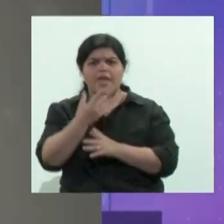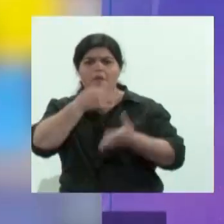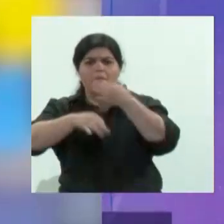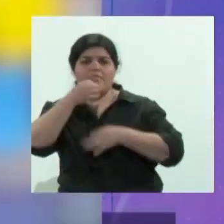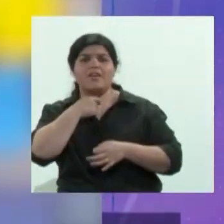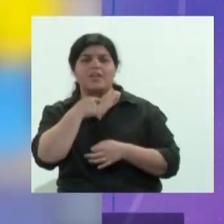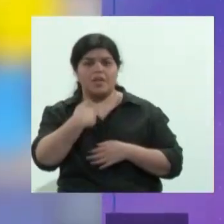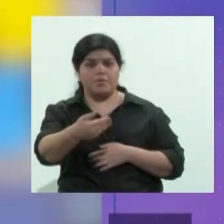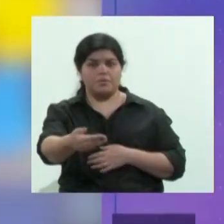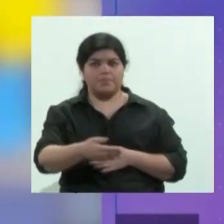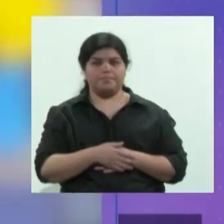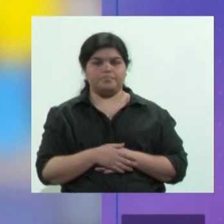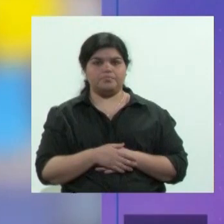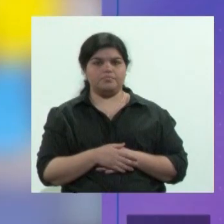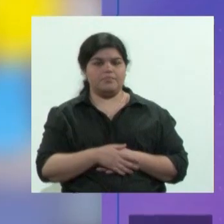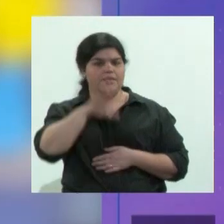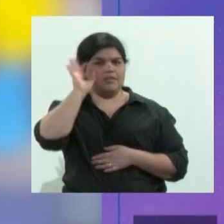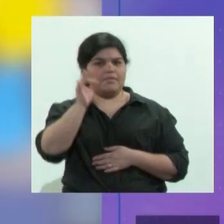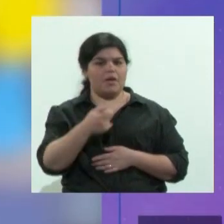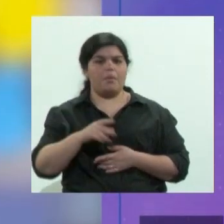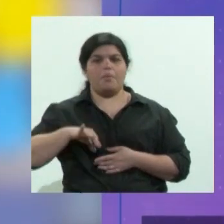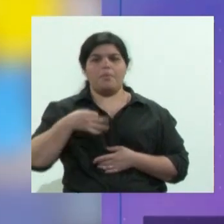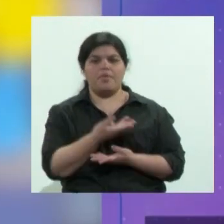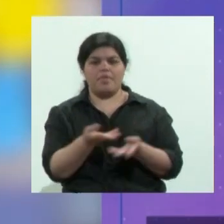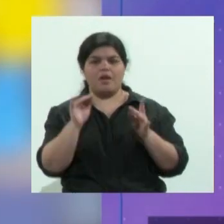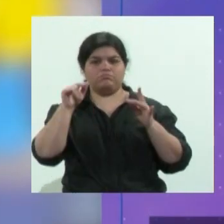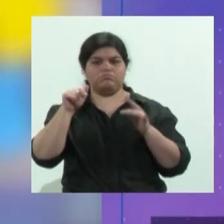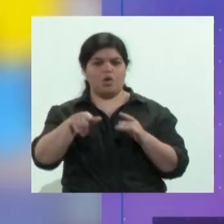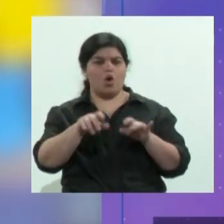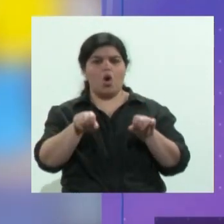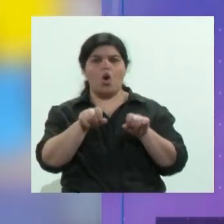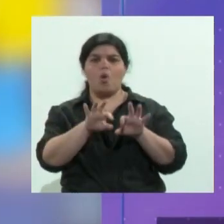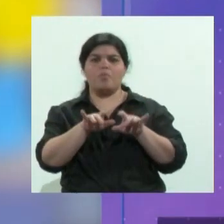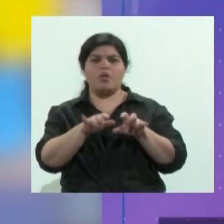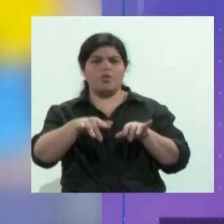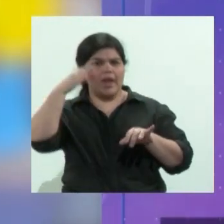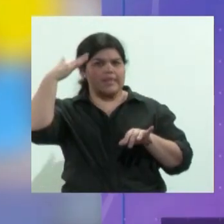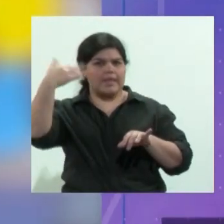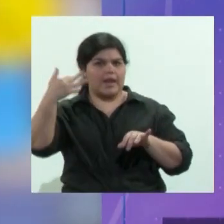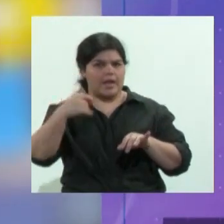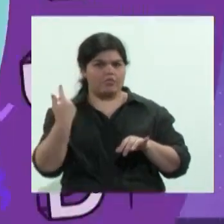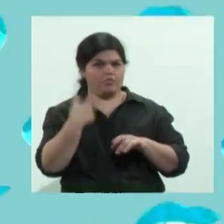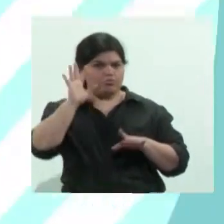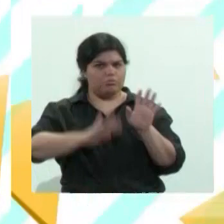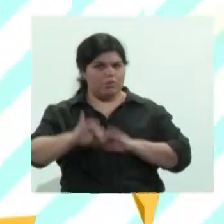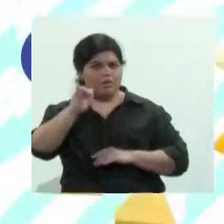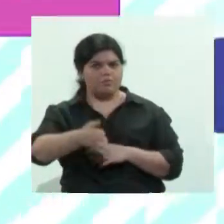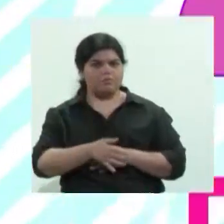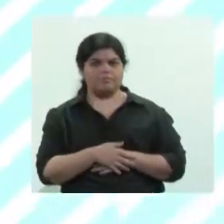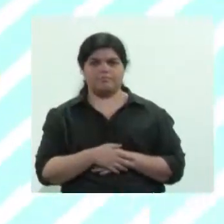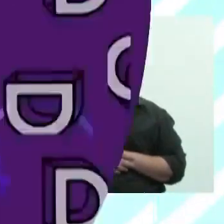venderlas. Confiar todos los aspectos de nuestras vidas a una gigantesca computadora fue lo más inteligente que hemos hecho. ¿Es